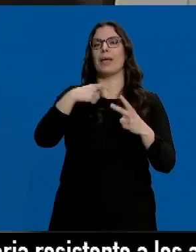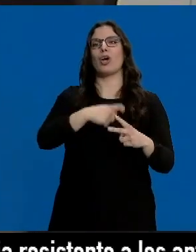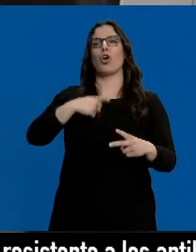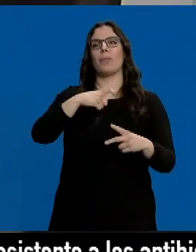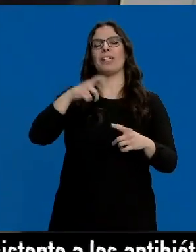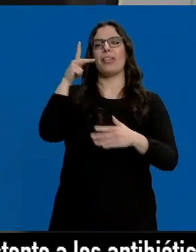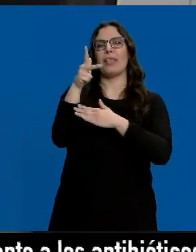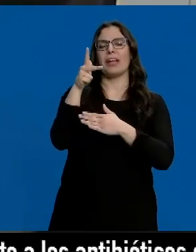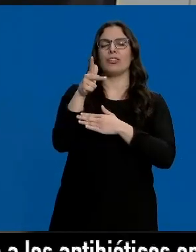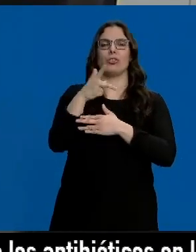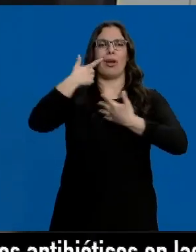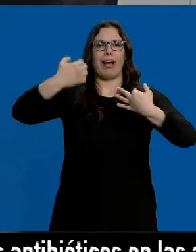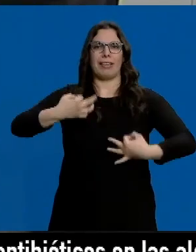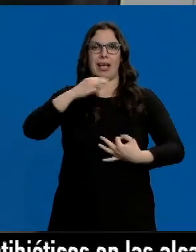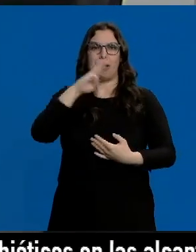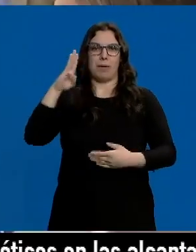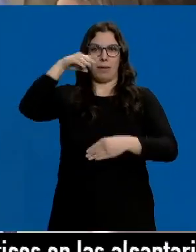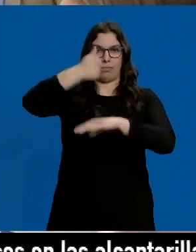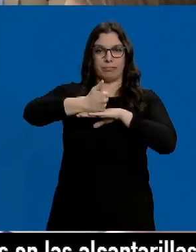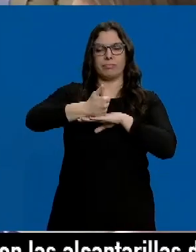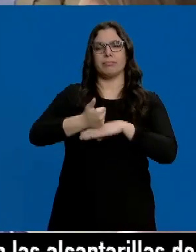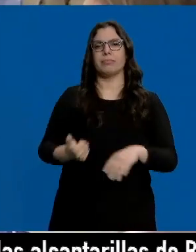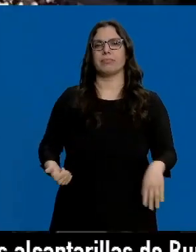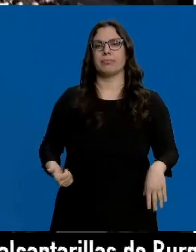y Garantías del PP.